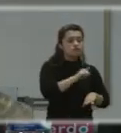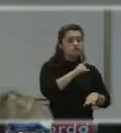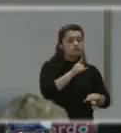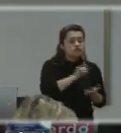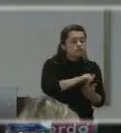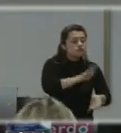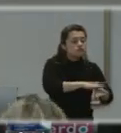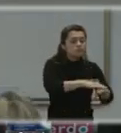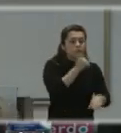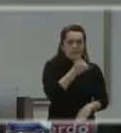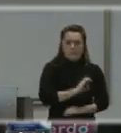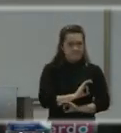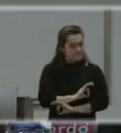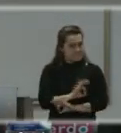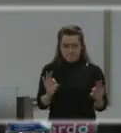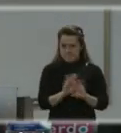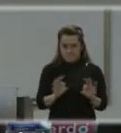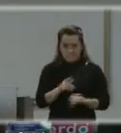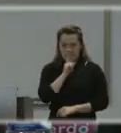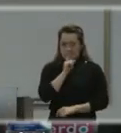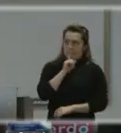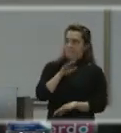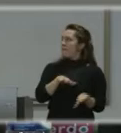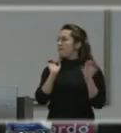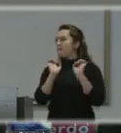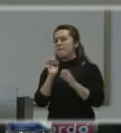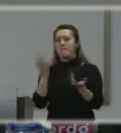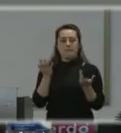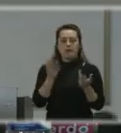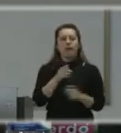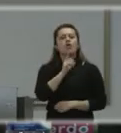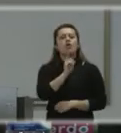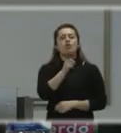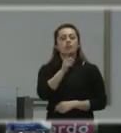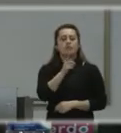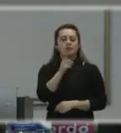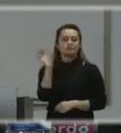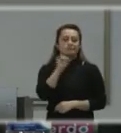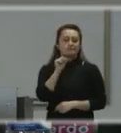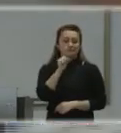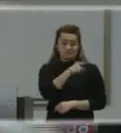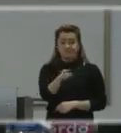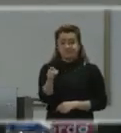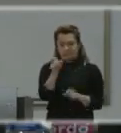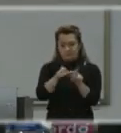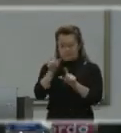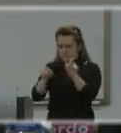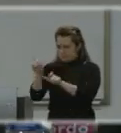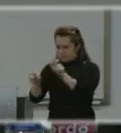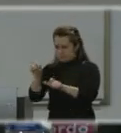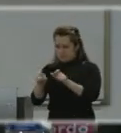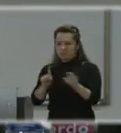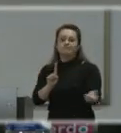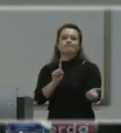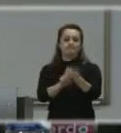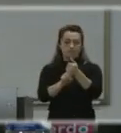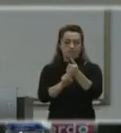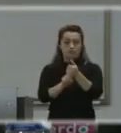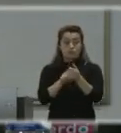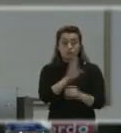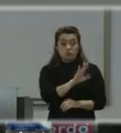esas instituciones. Y bueno, también por la representación de casos que hacemos, pues hemos encontrado que en